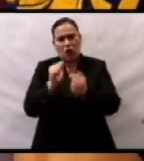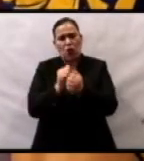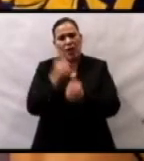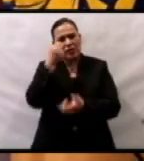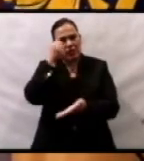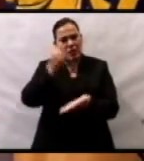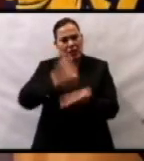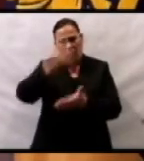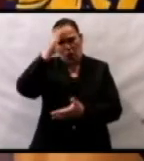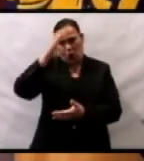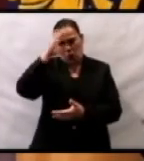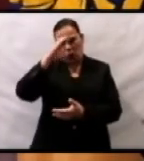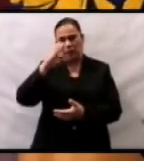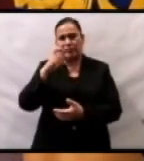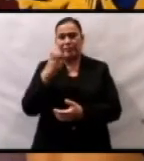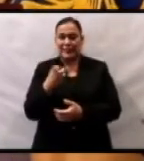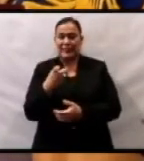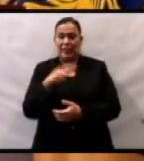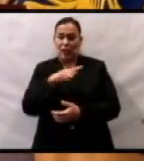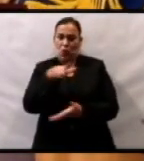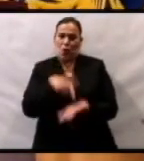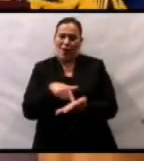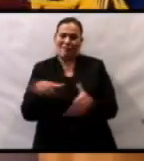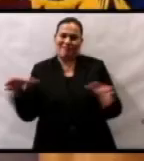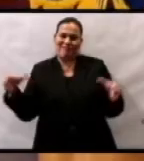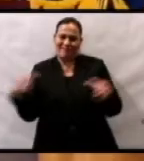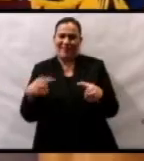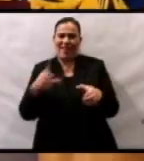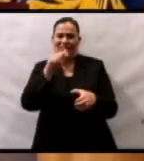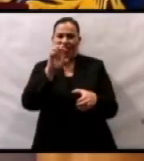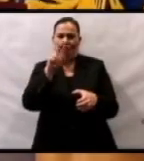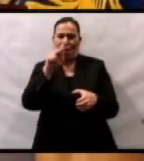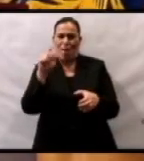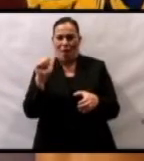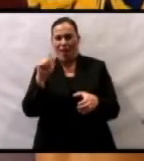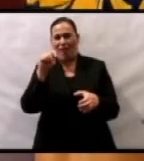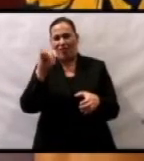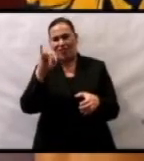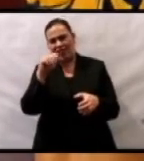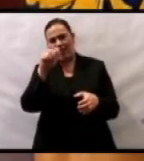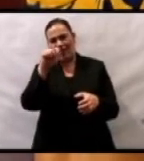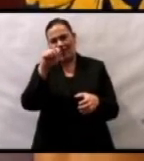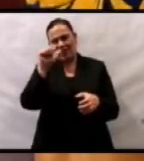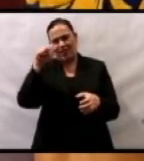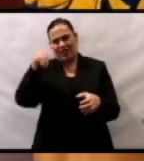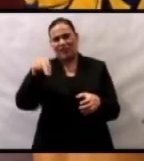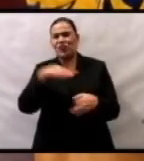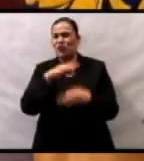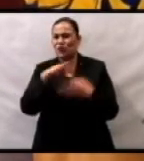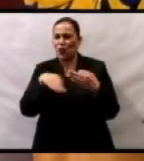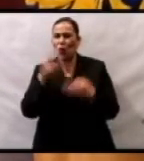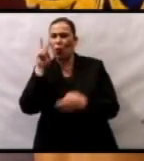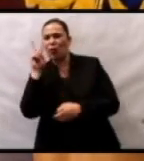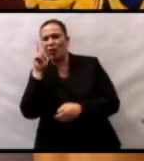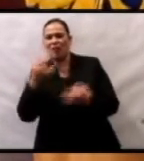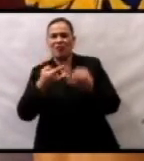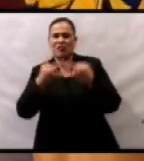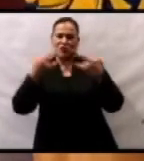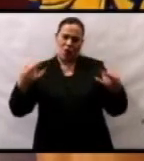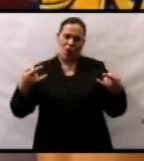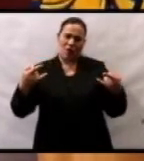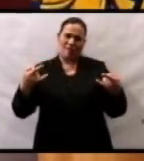Cultura. Tepatitlán también dirá mucho con el paso del tiempo a través de lo que queda en su arquitectura, es parte de su